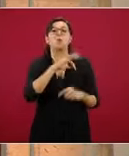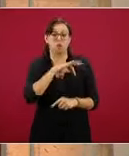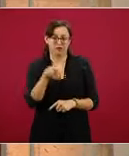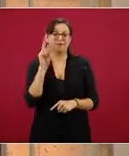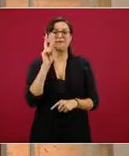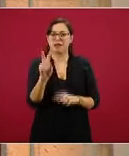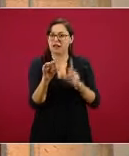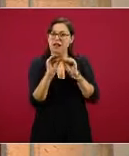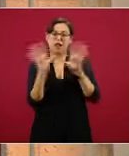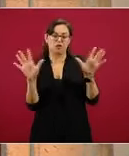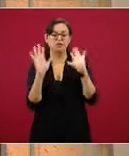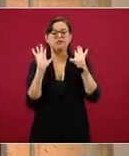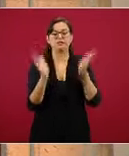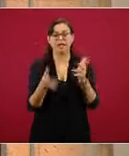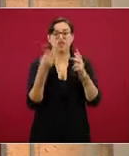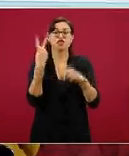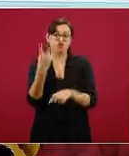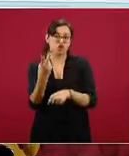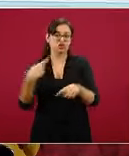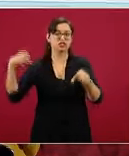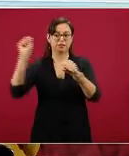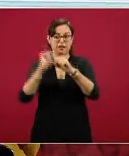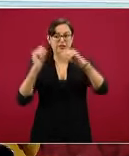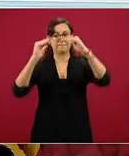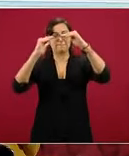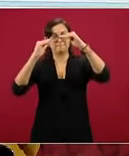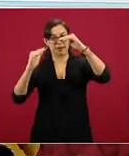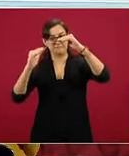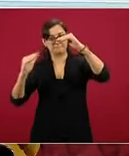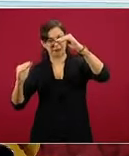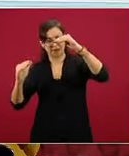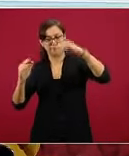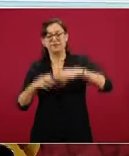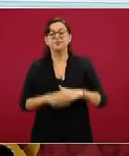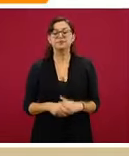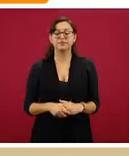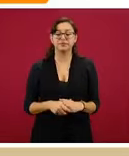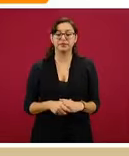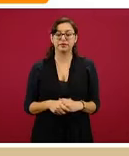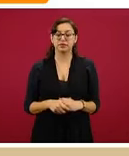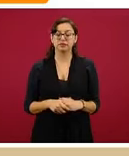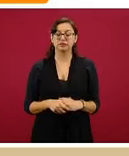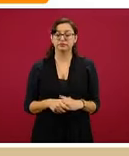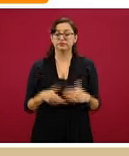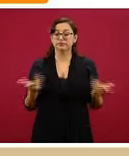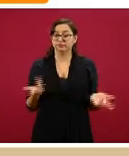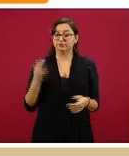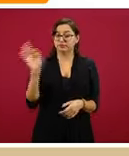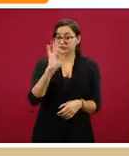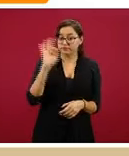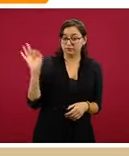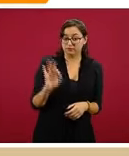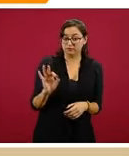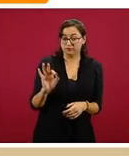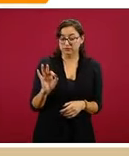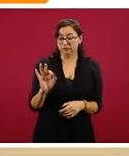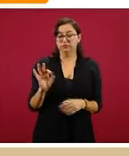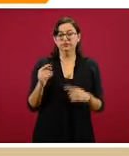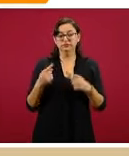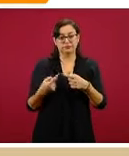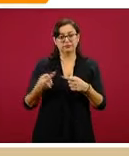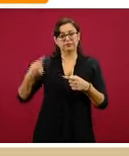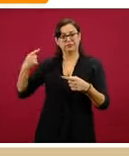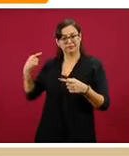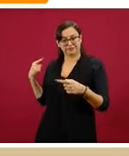esta disminución, esta tendencia descendente, inclusive llegando el nivel del porcentaje de positividad al que habíamos